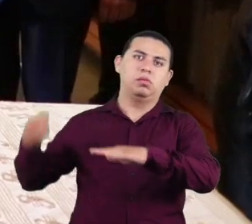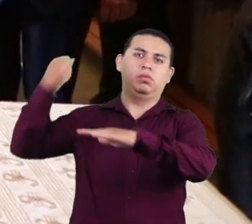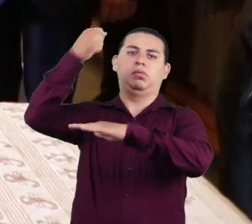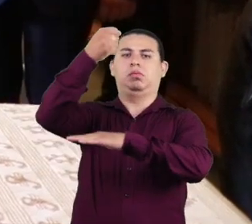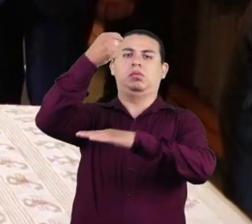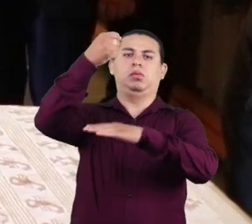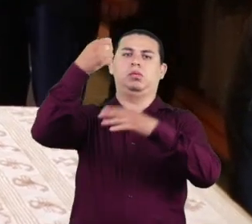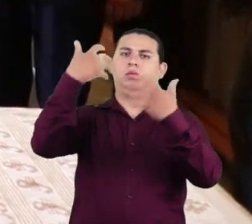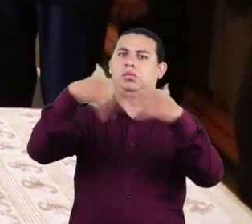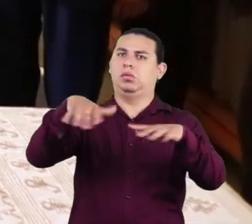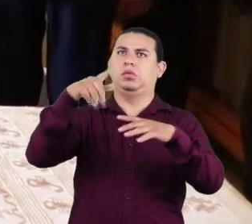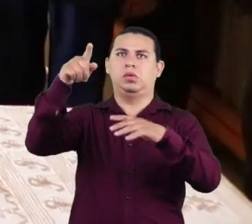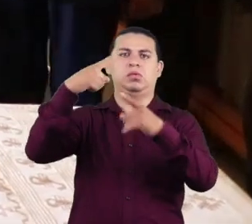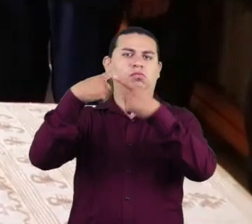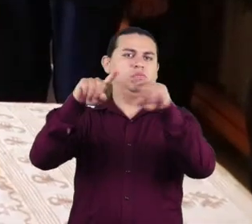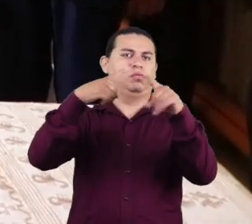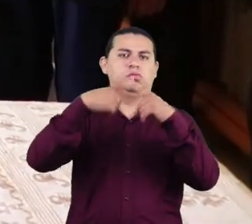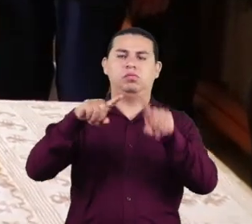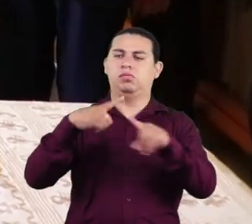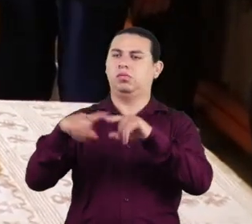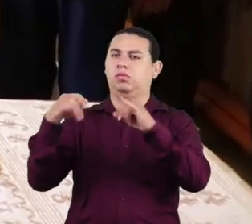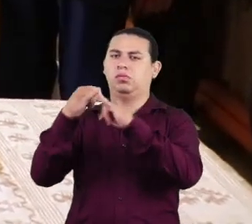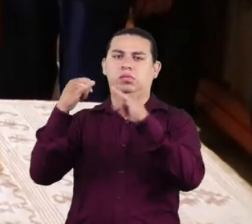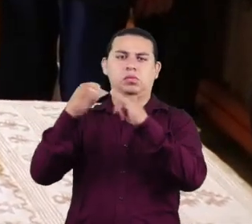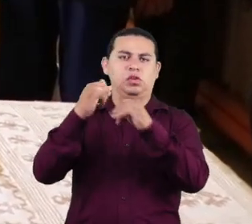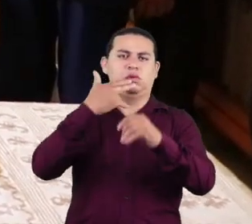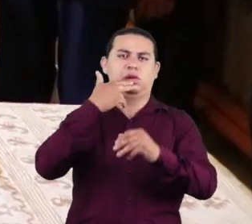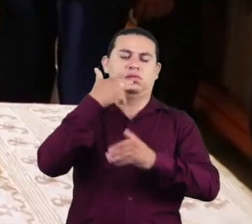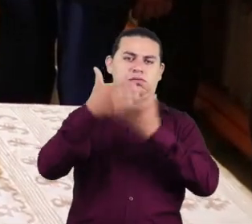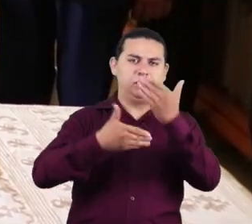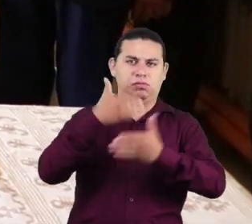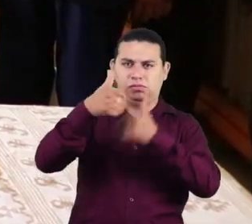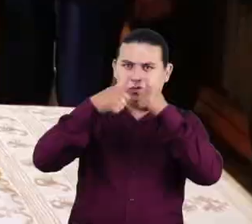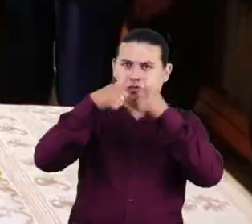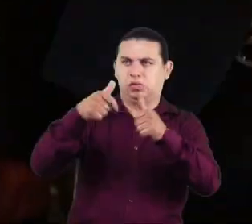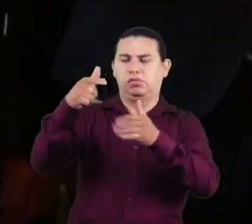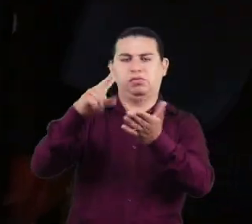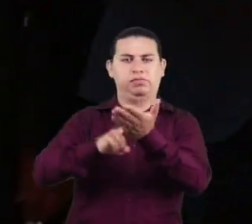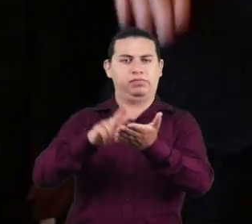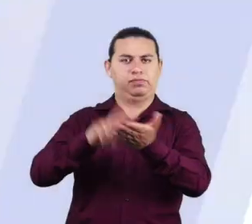frente de muchas instituciones y de muchos servicios.